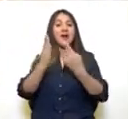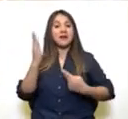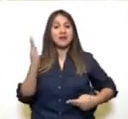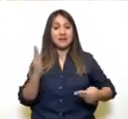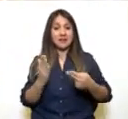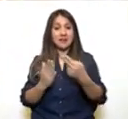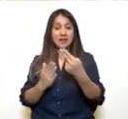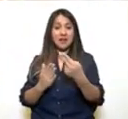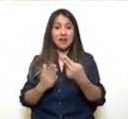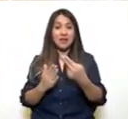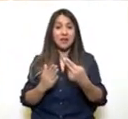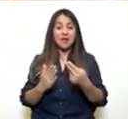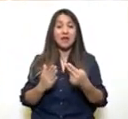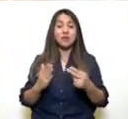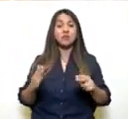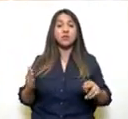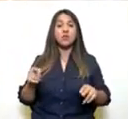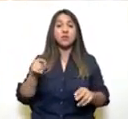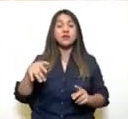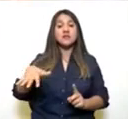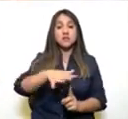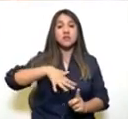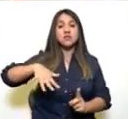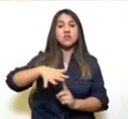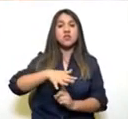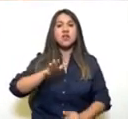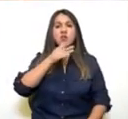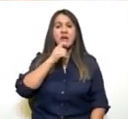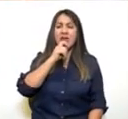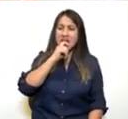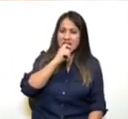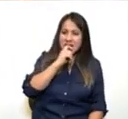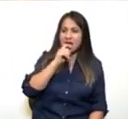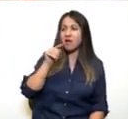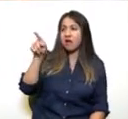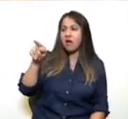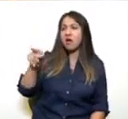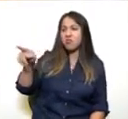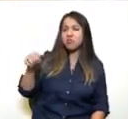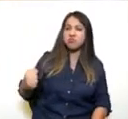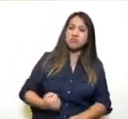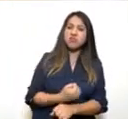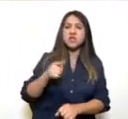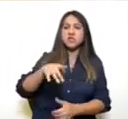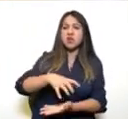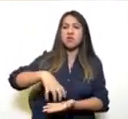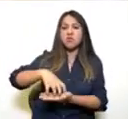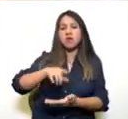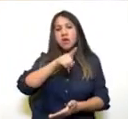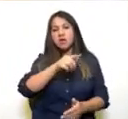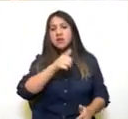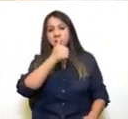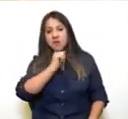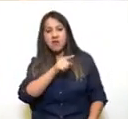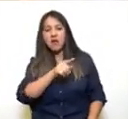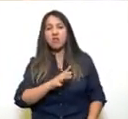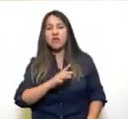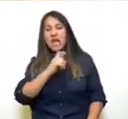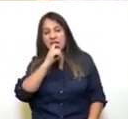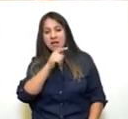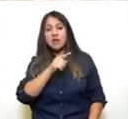escenario que no tiene nada que envidiar a otras comunas o al privado en un teatro